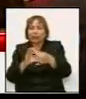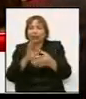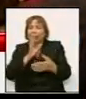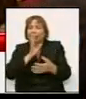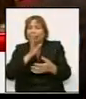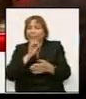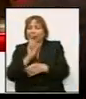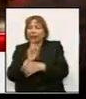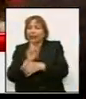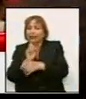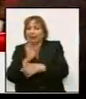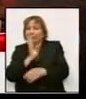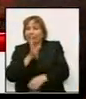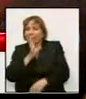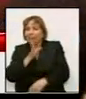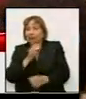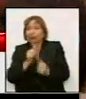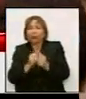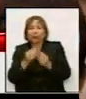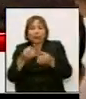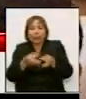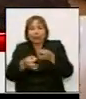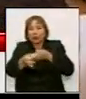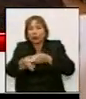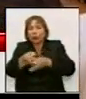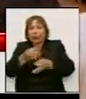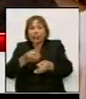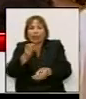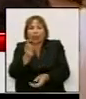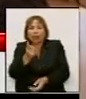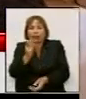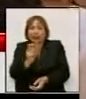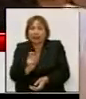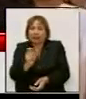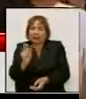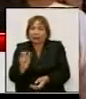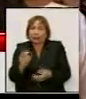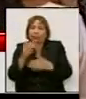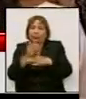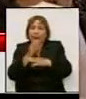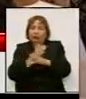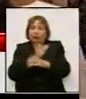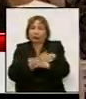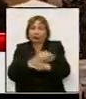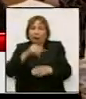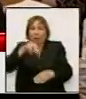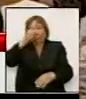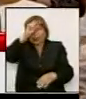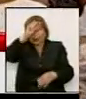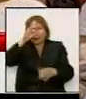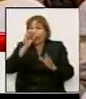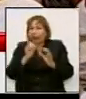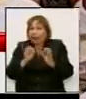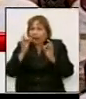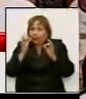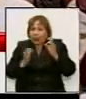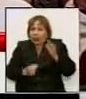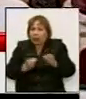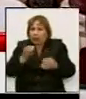el buscar el diálogo, el ponerse en el lugar del otro y el construir el país, un país que cada vez sea más justo,